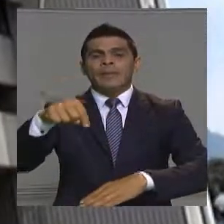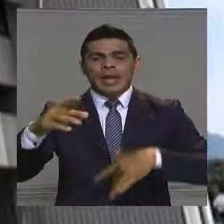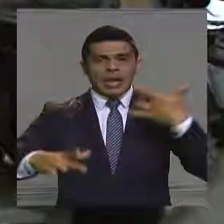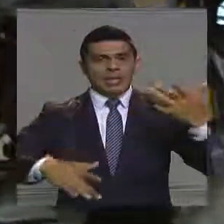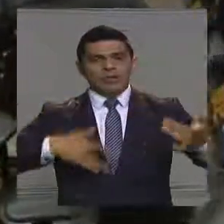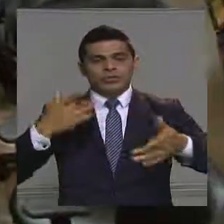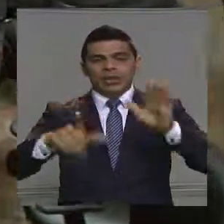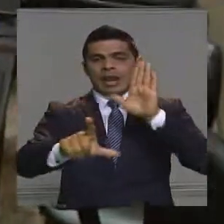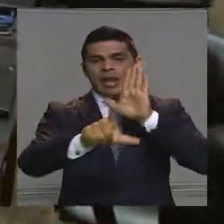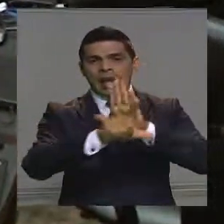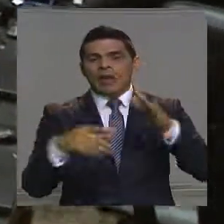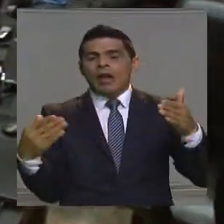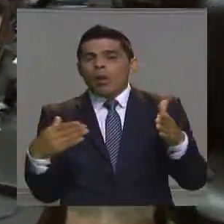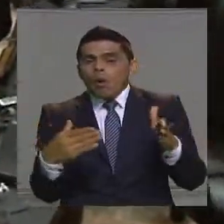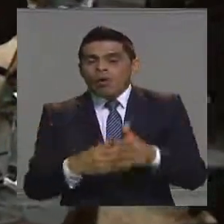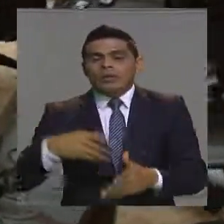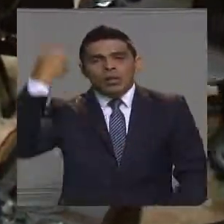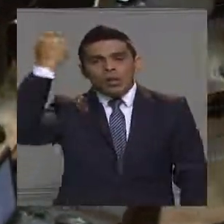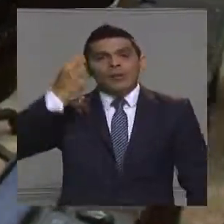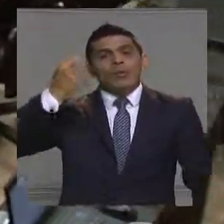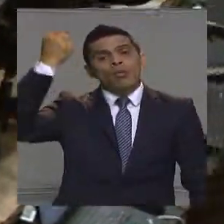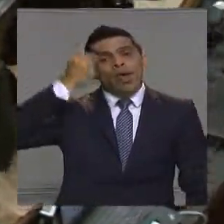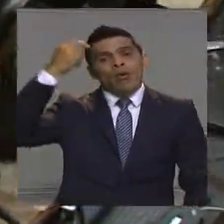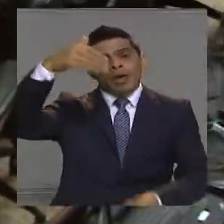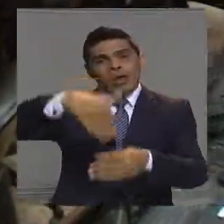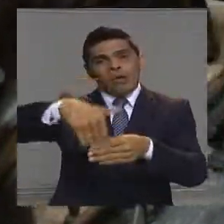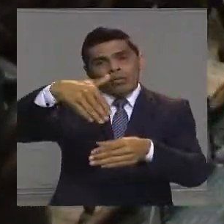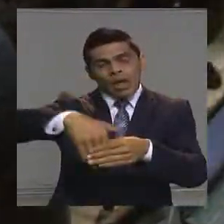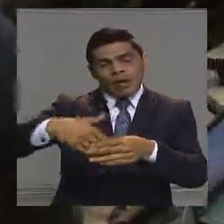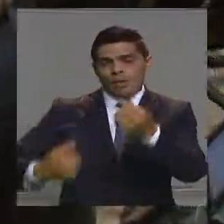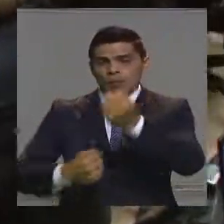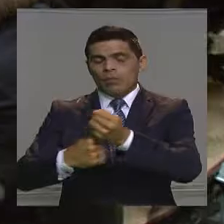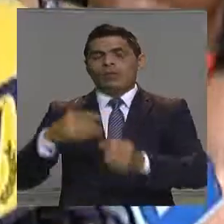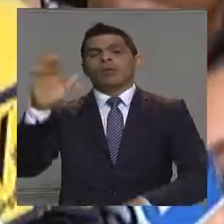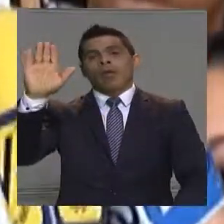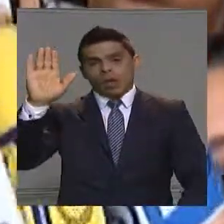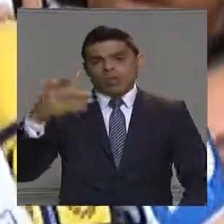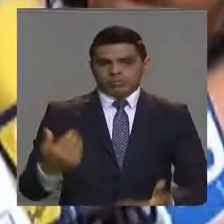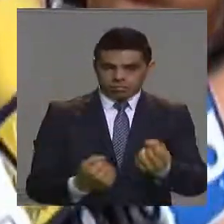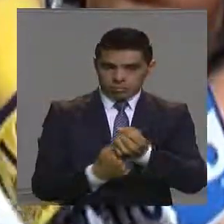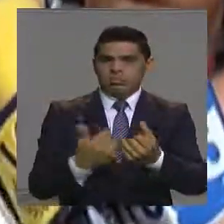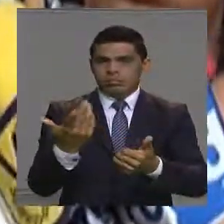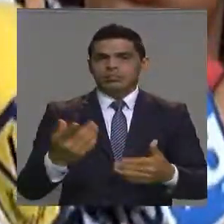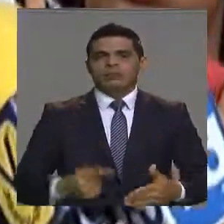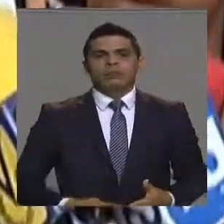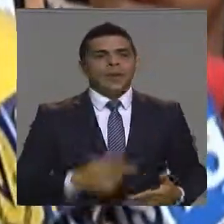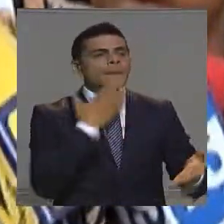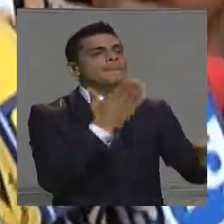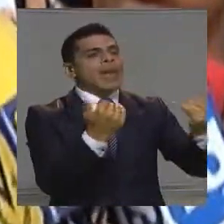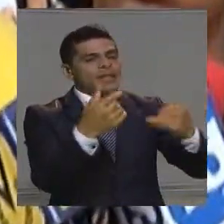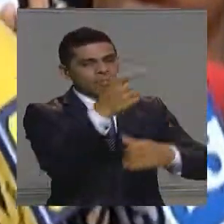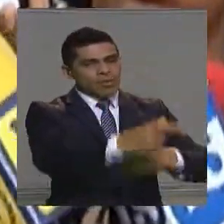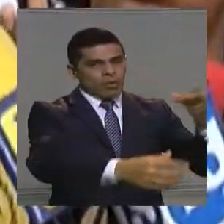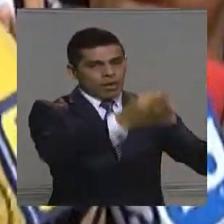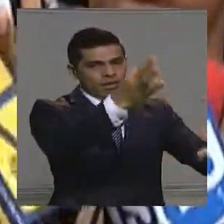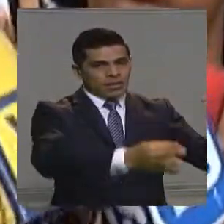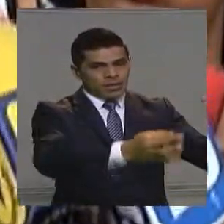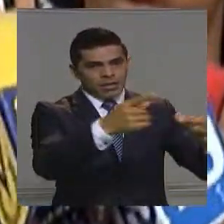legales en contra de los legisladores que votaron a favor de esta acción. Solicitamos a este tribunal juzgue